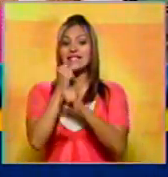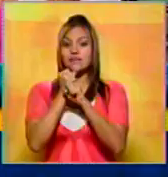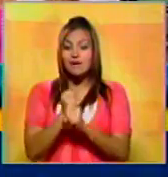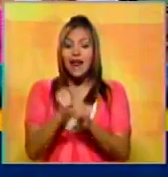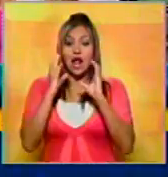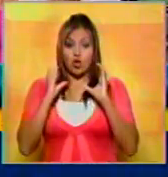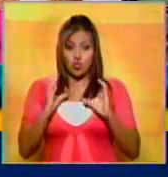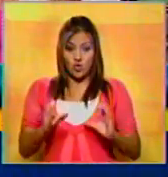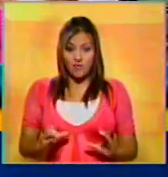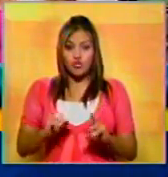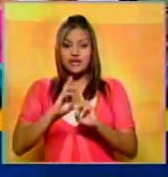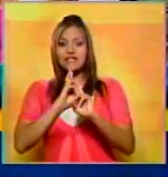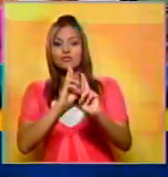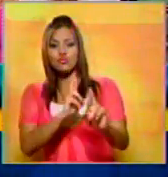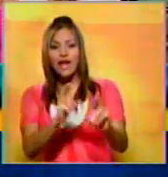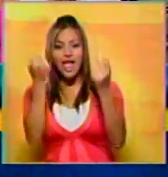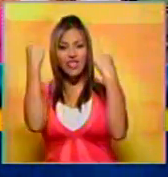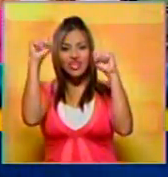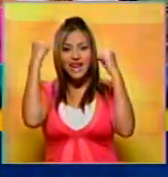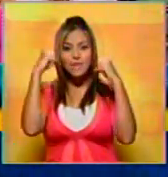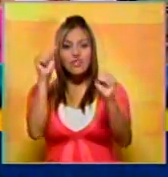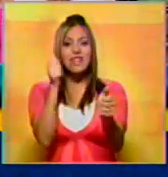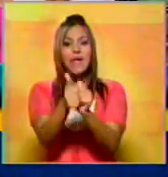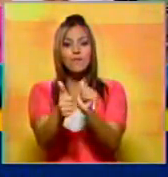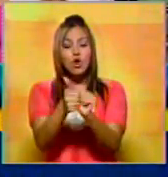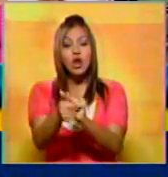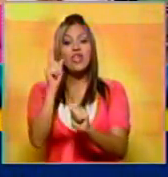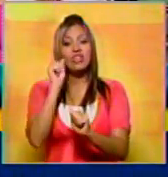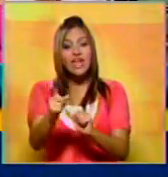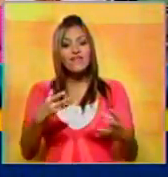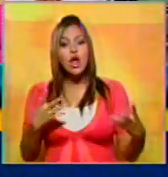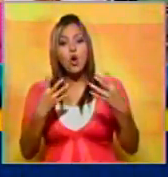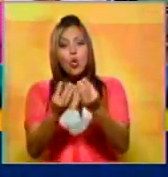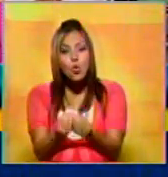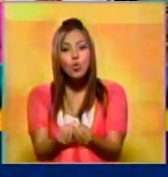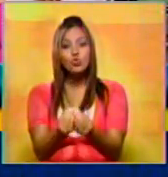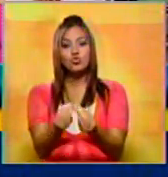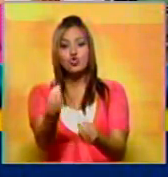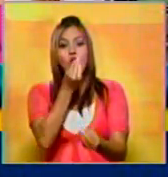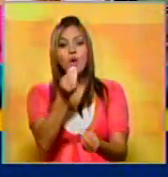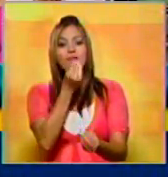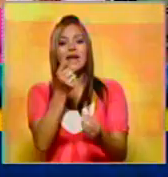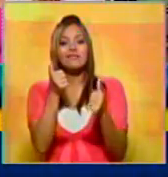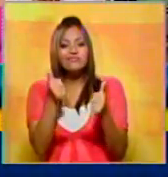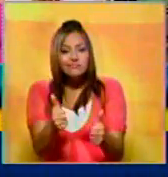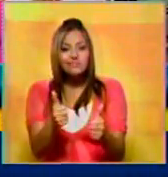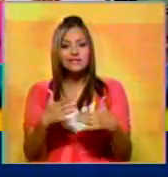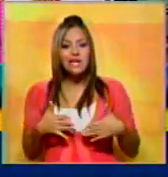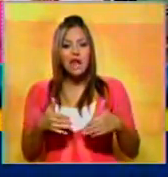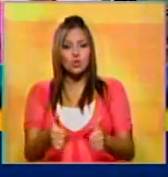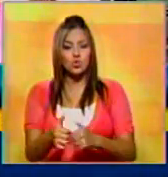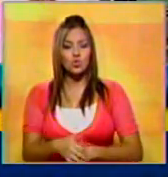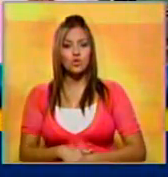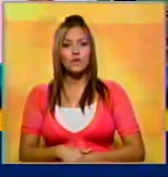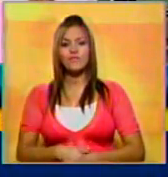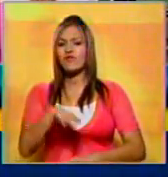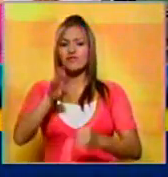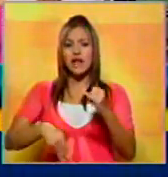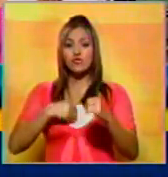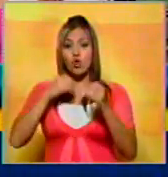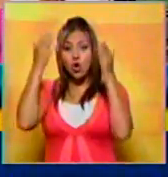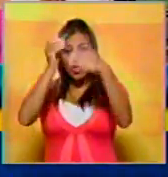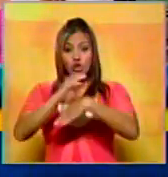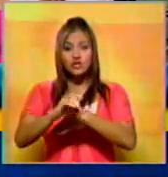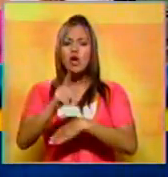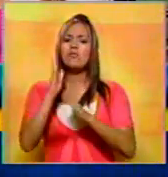tu cuerpo responda al entrenamiento del ejercicio. Eso debe ir acompañado con una alimentación adecuada. El mensaje final: por